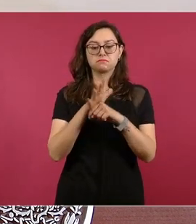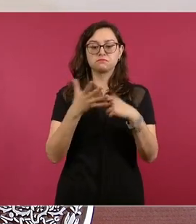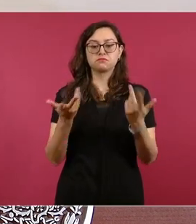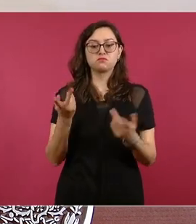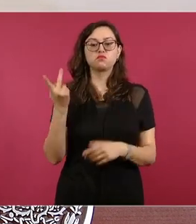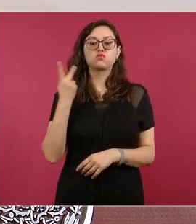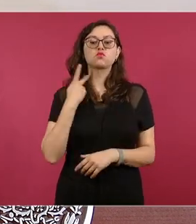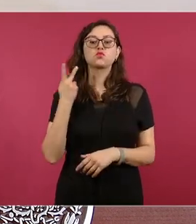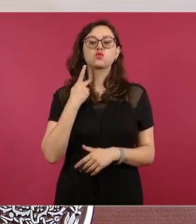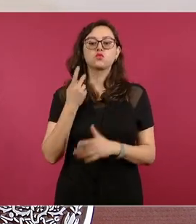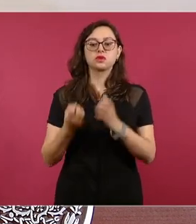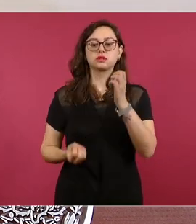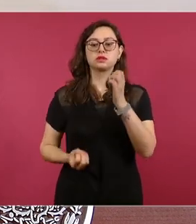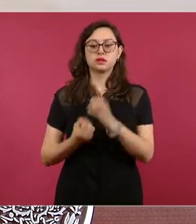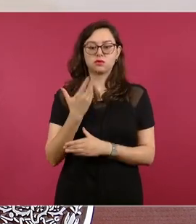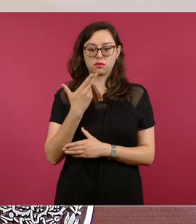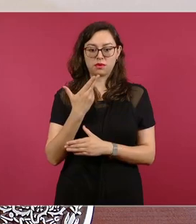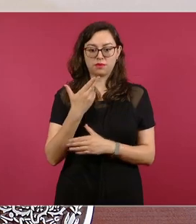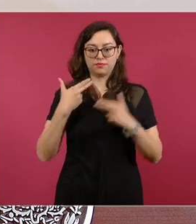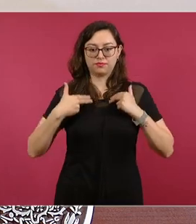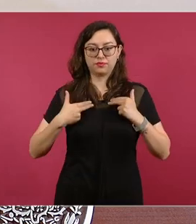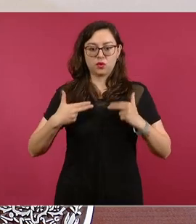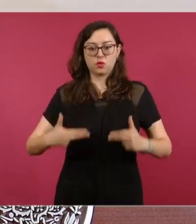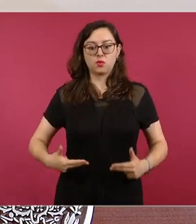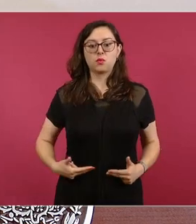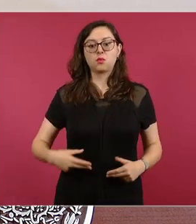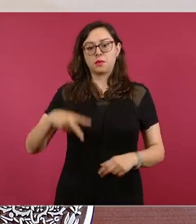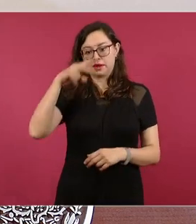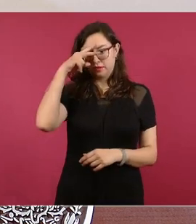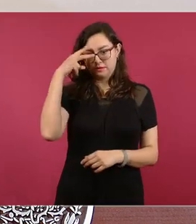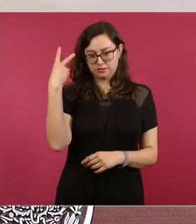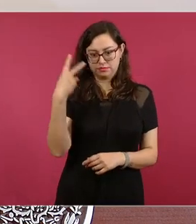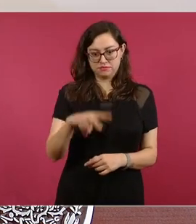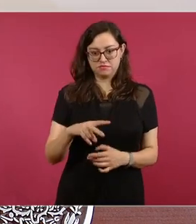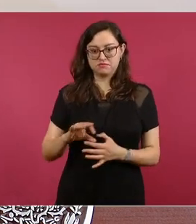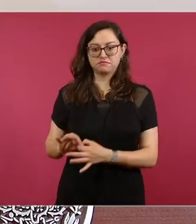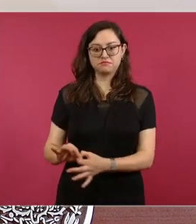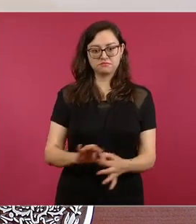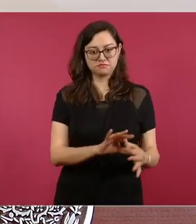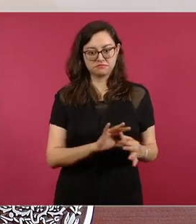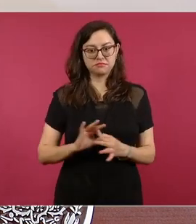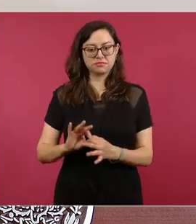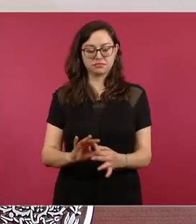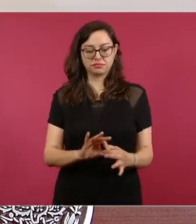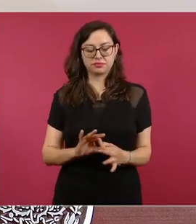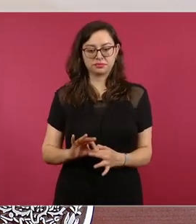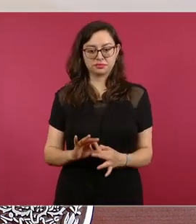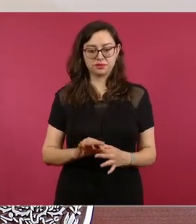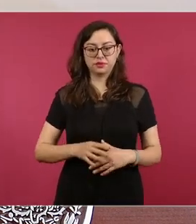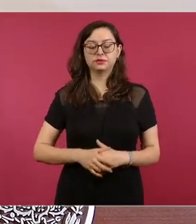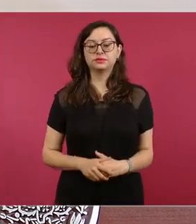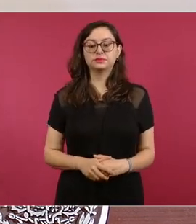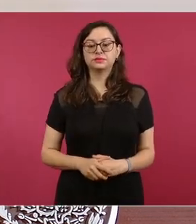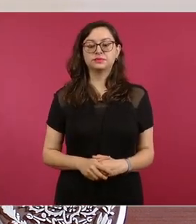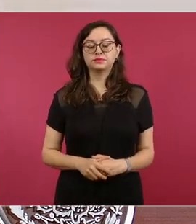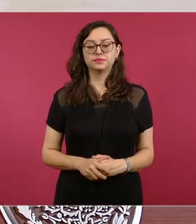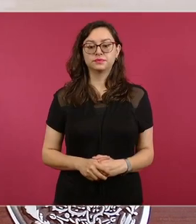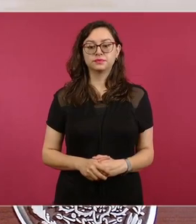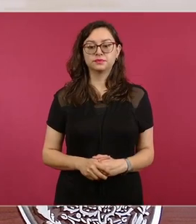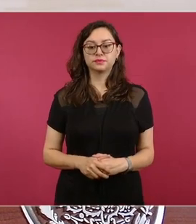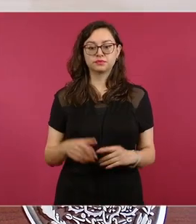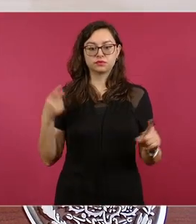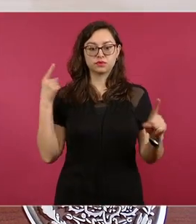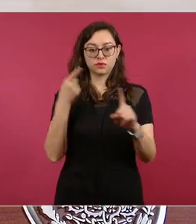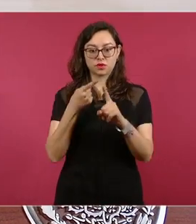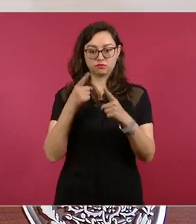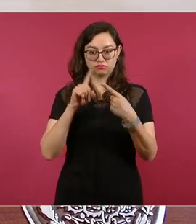sosteniendo, dos pies, la